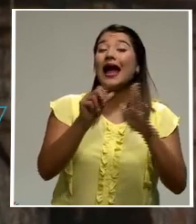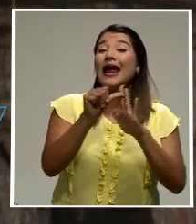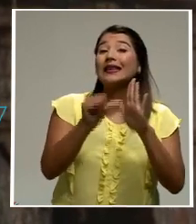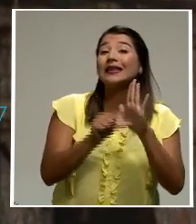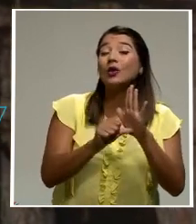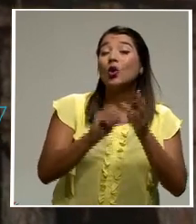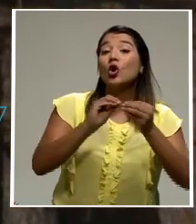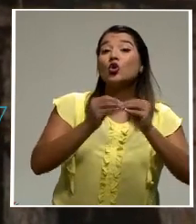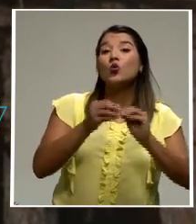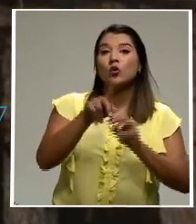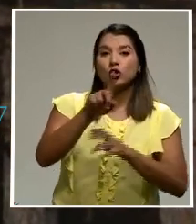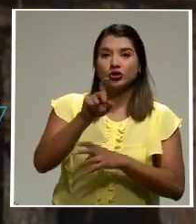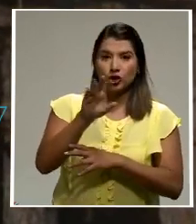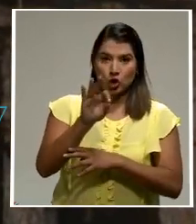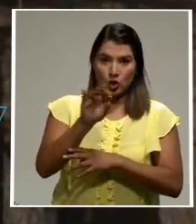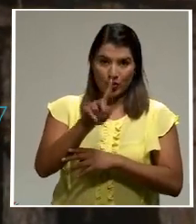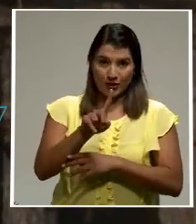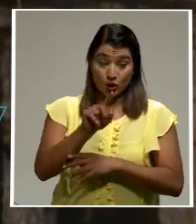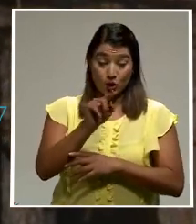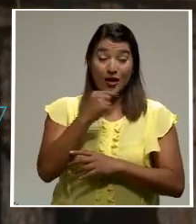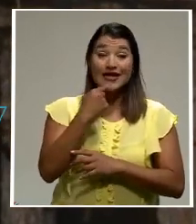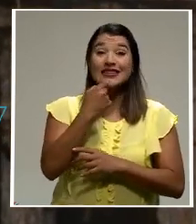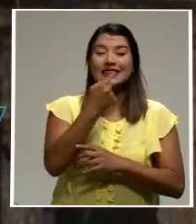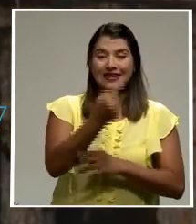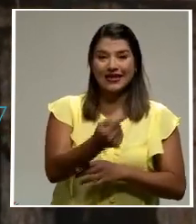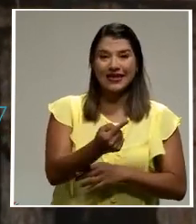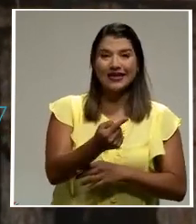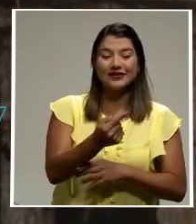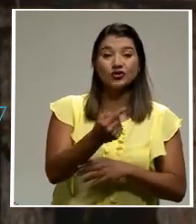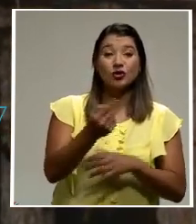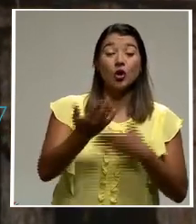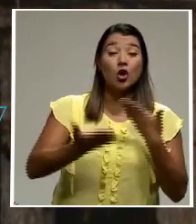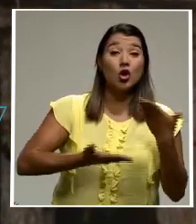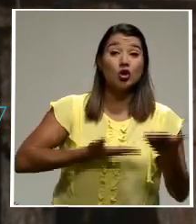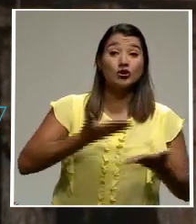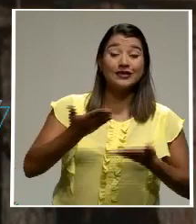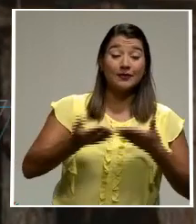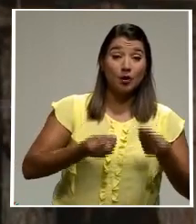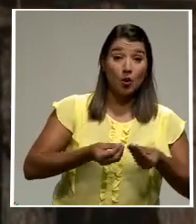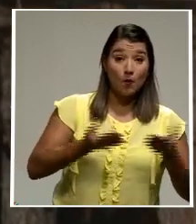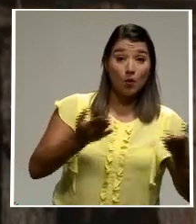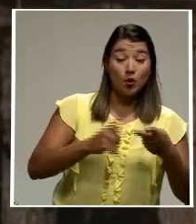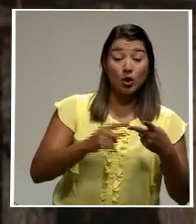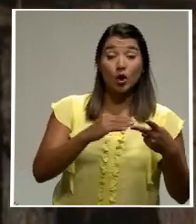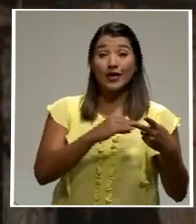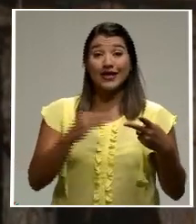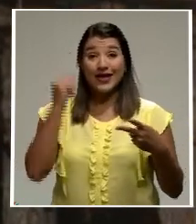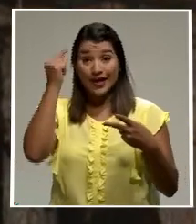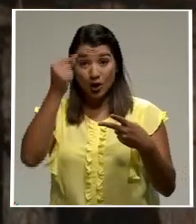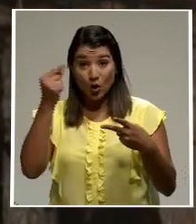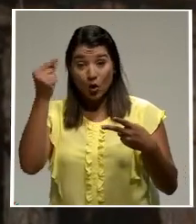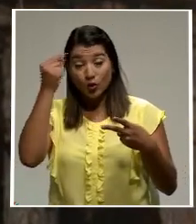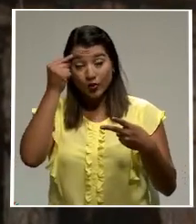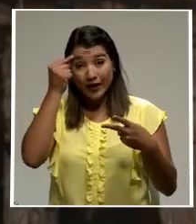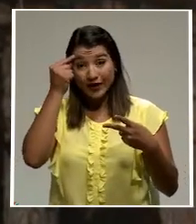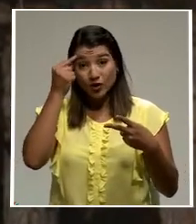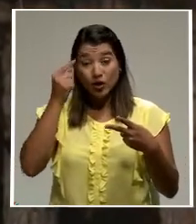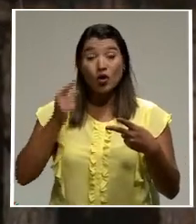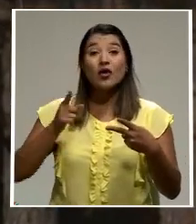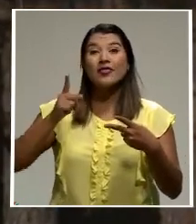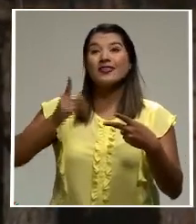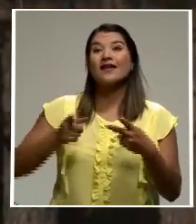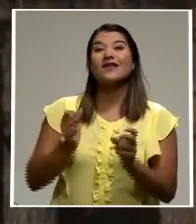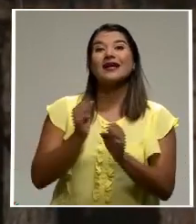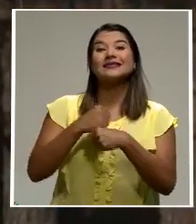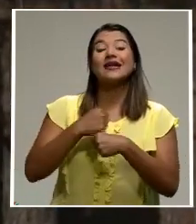El 191 dice que las relaciones entre los servidores públicos y el Estado, dice el Estado, se regirá por un estatuto de servicio